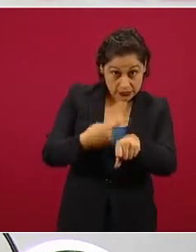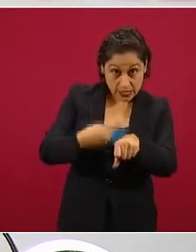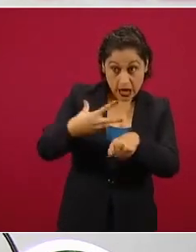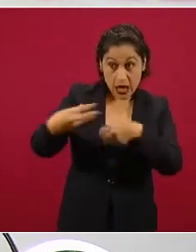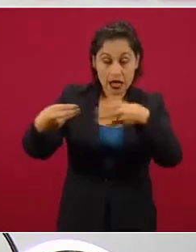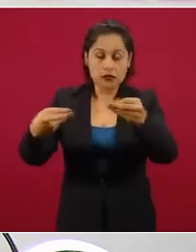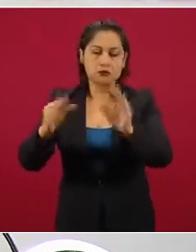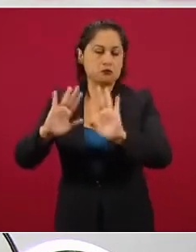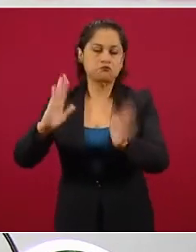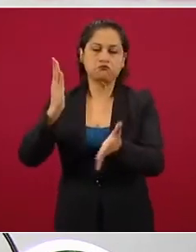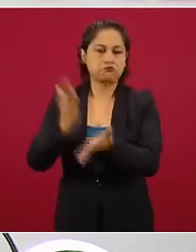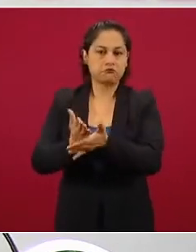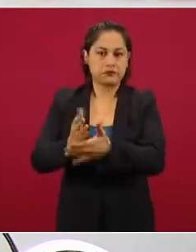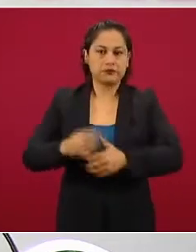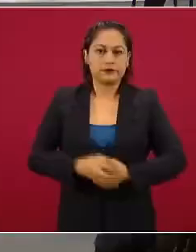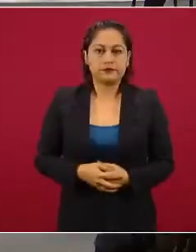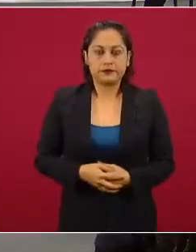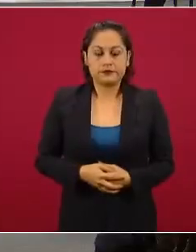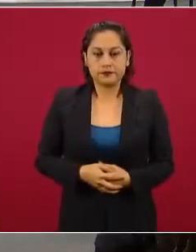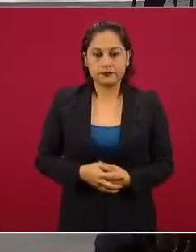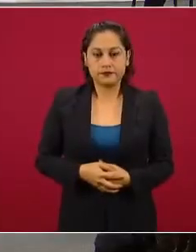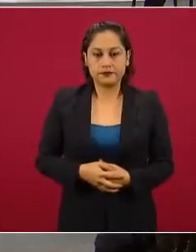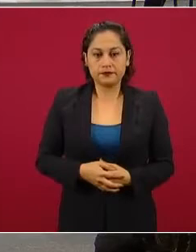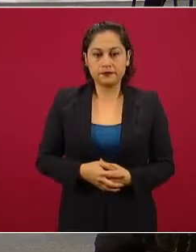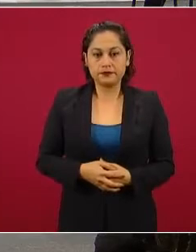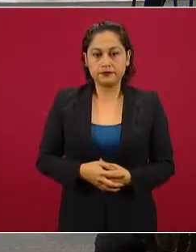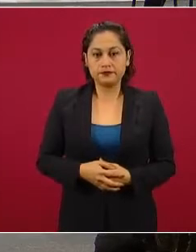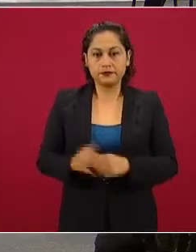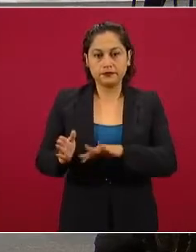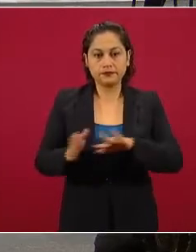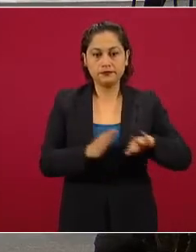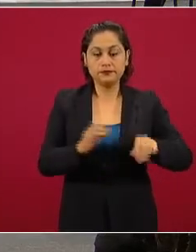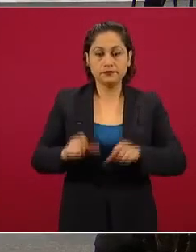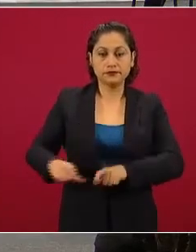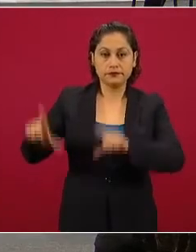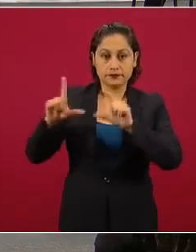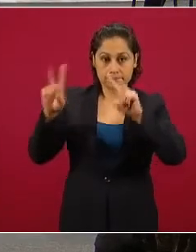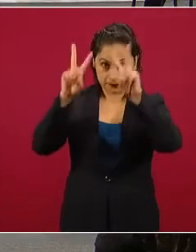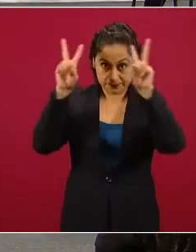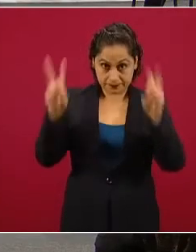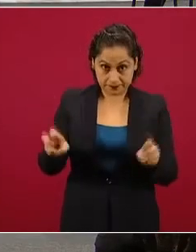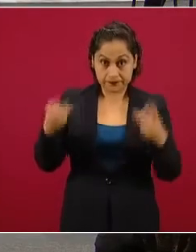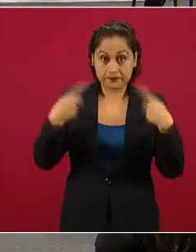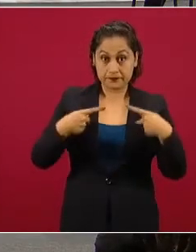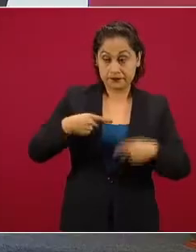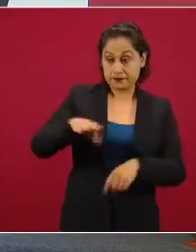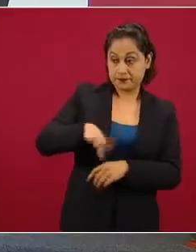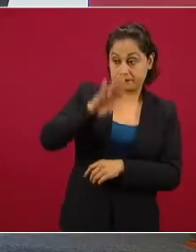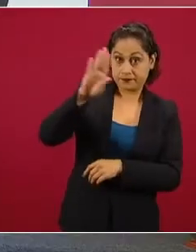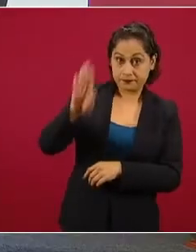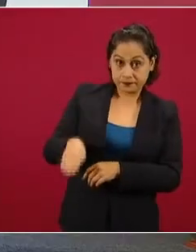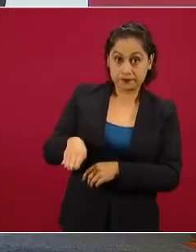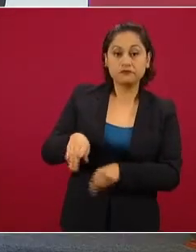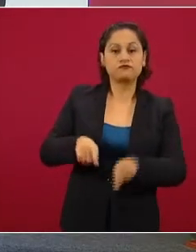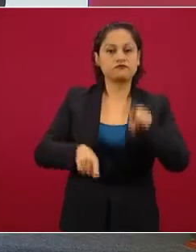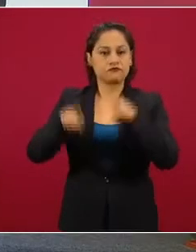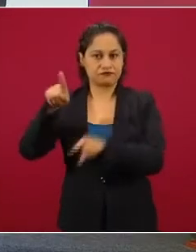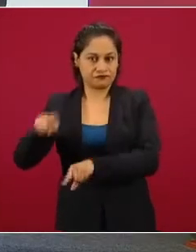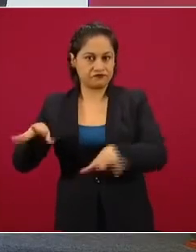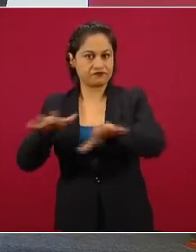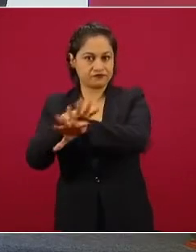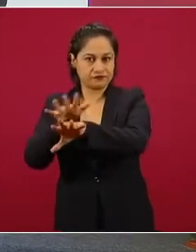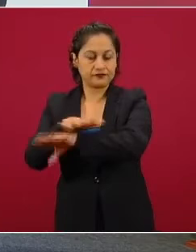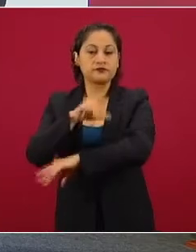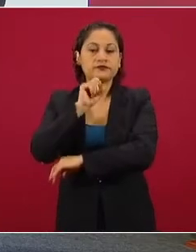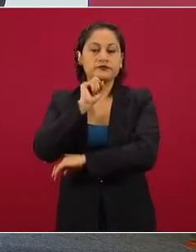de contagiar. La siguiente, por favor. En la mortalidad también hemos tenido variaciones. En general llegamos